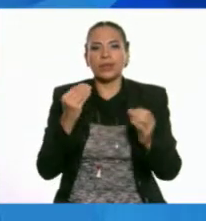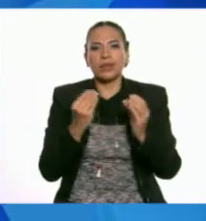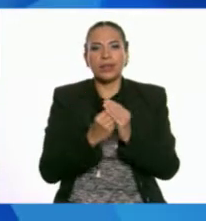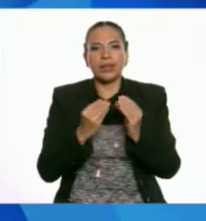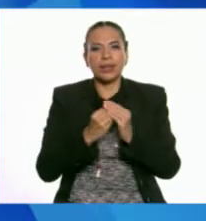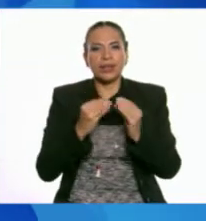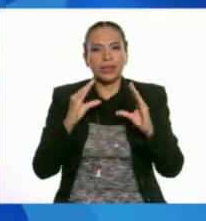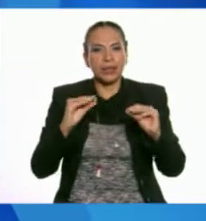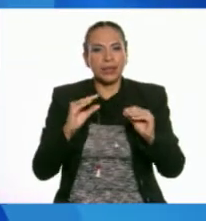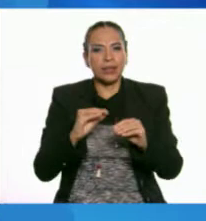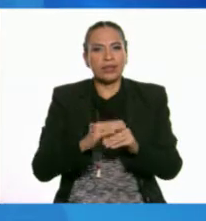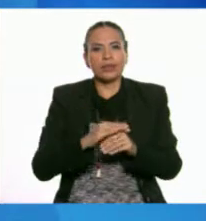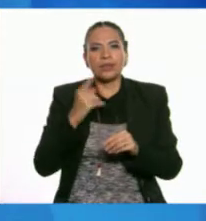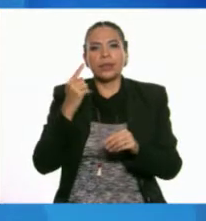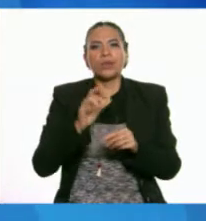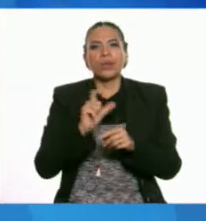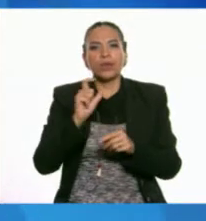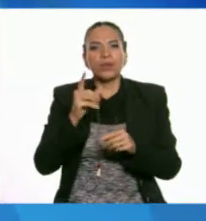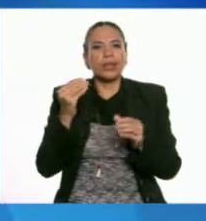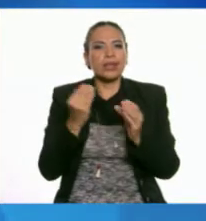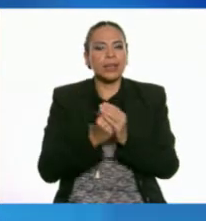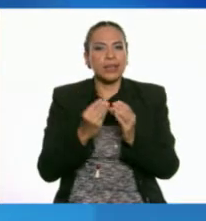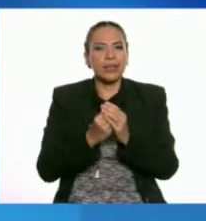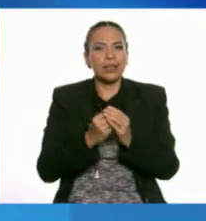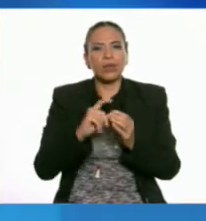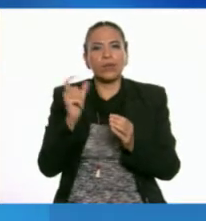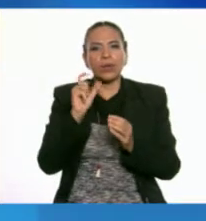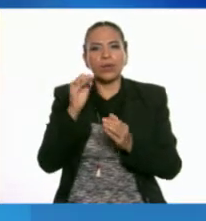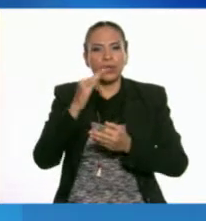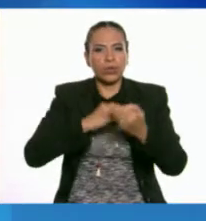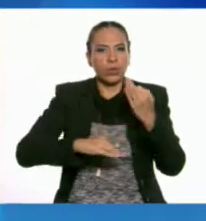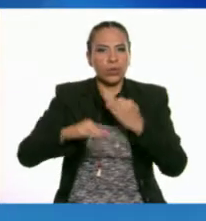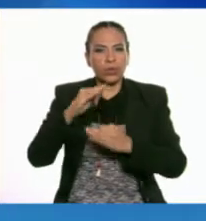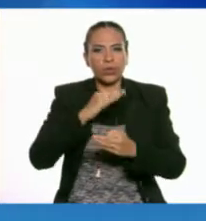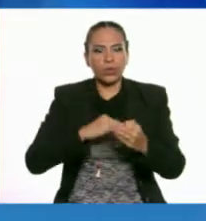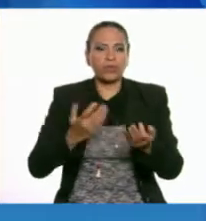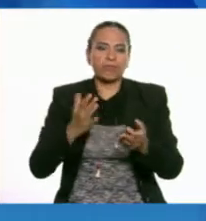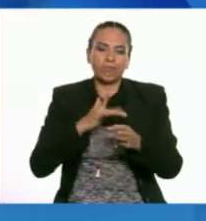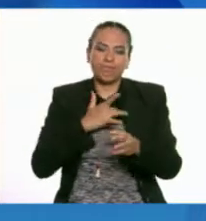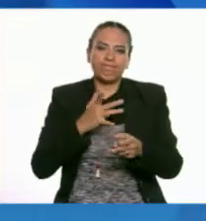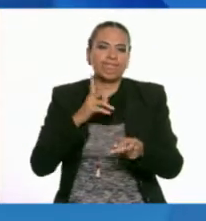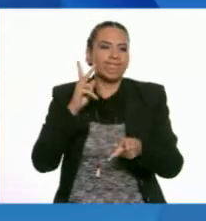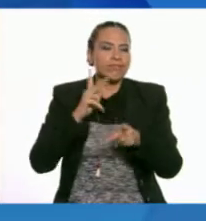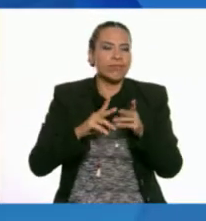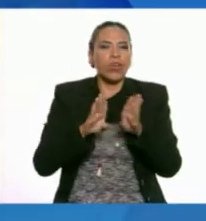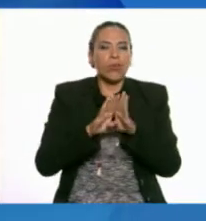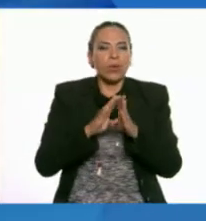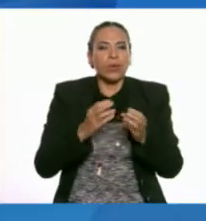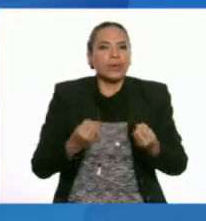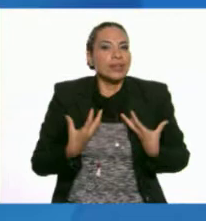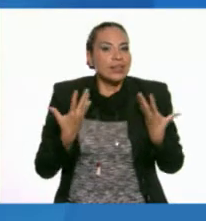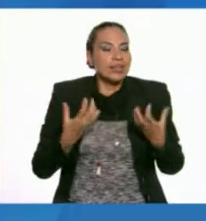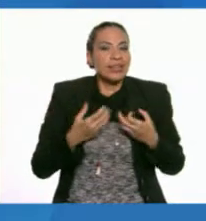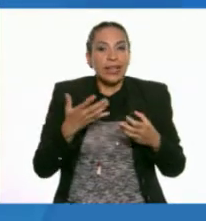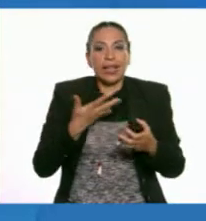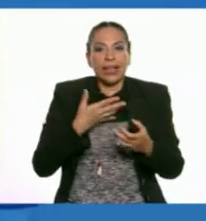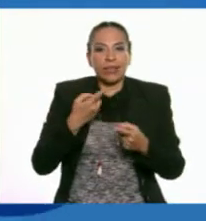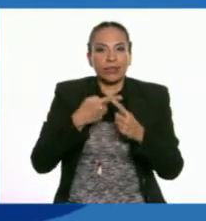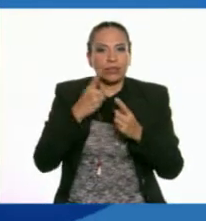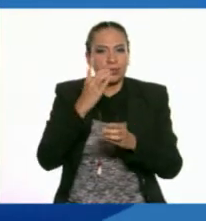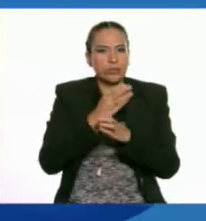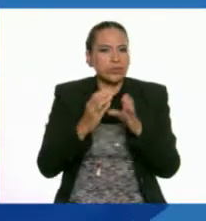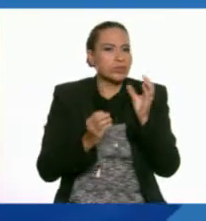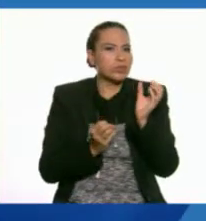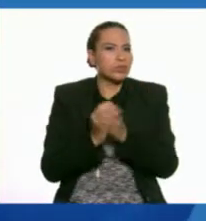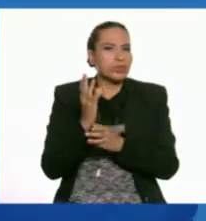clase era una clase que tenía a todos impacientes y emocionados, porque ante ellos había un artefacto